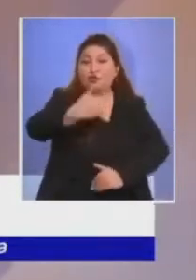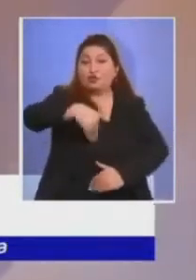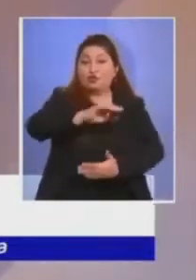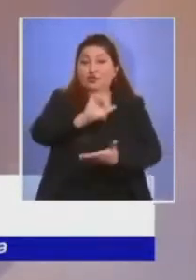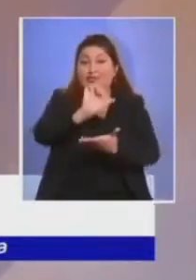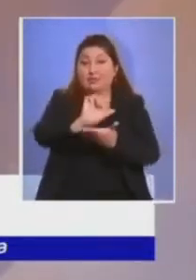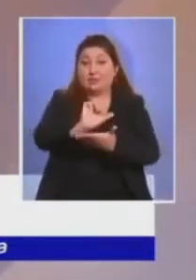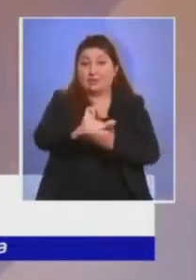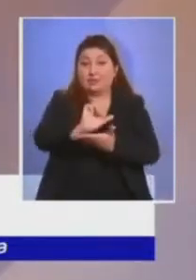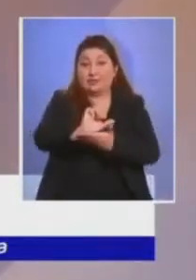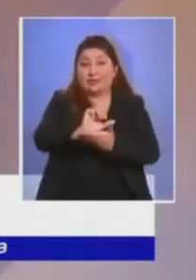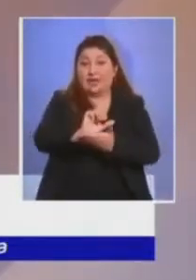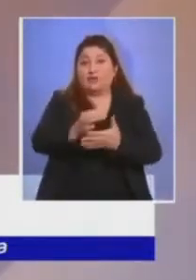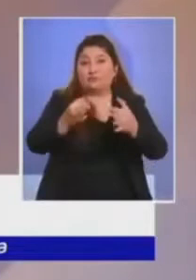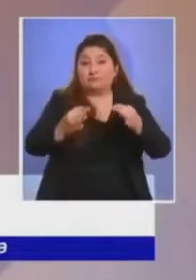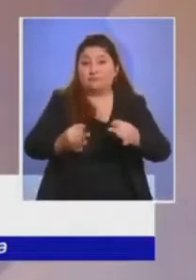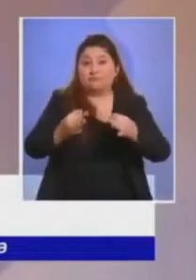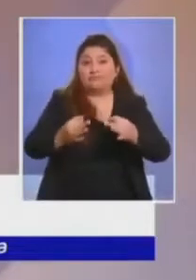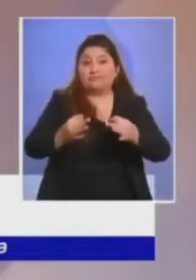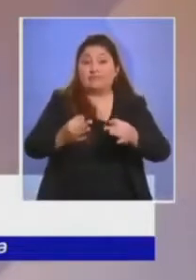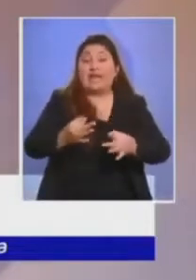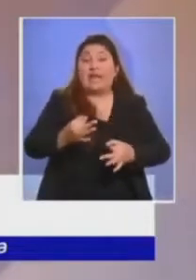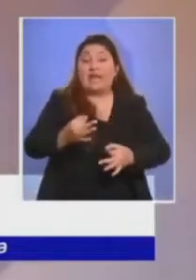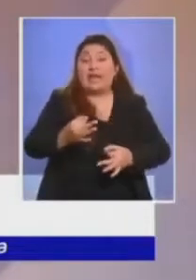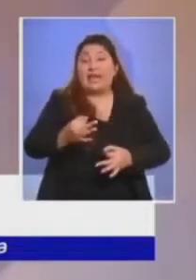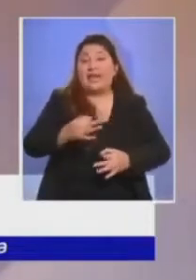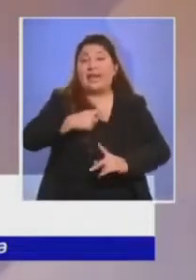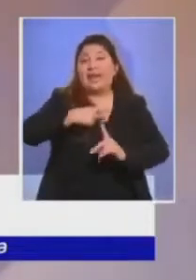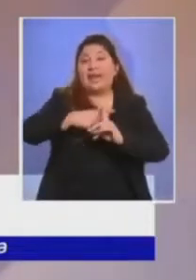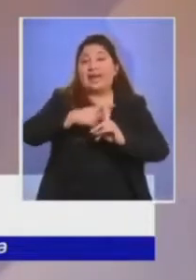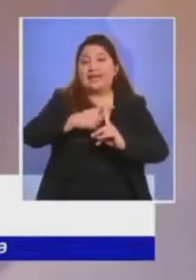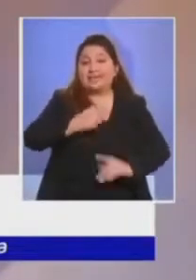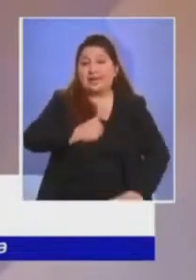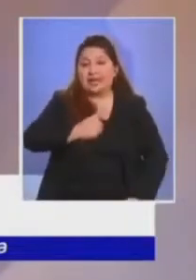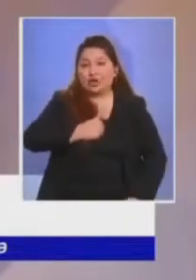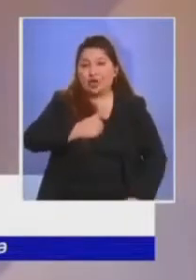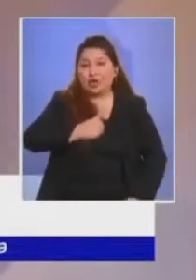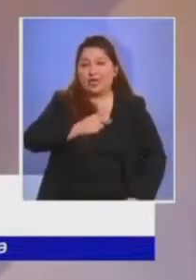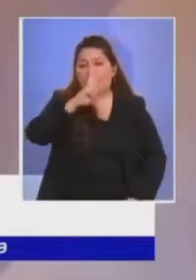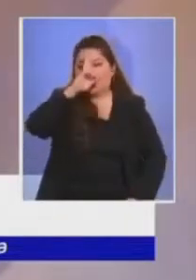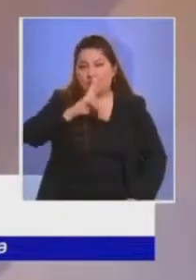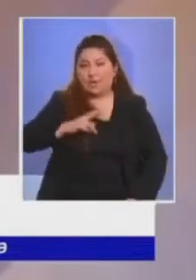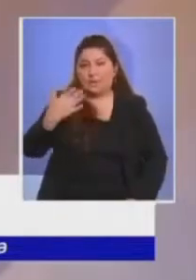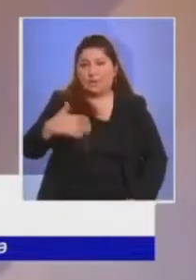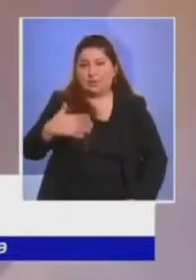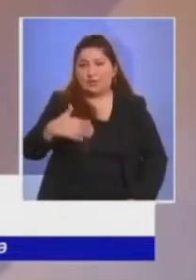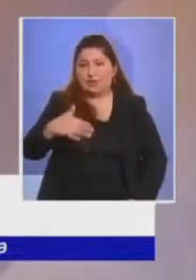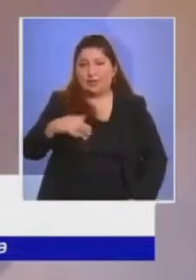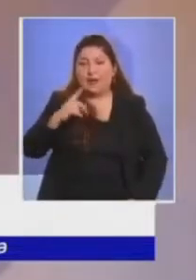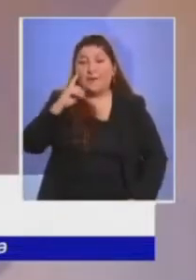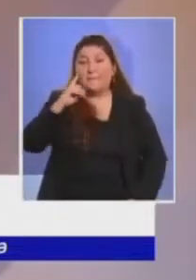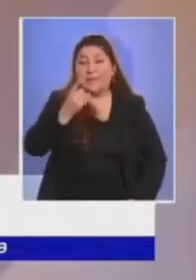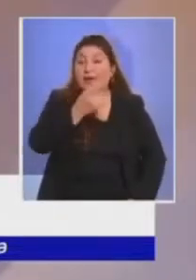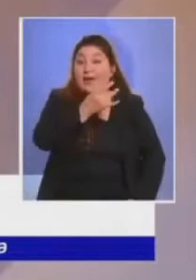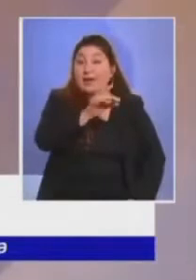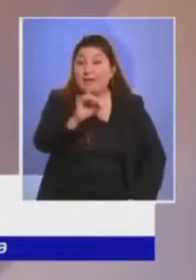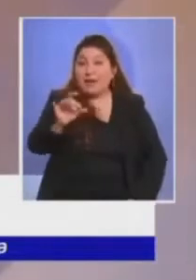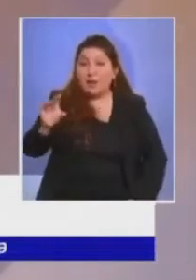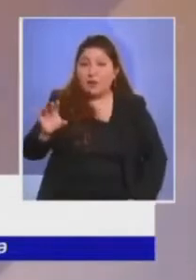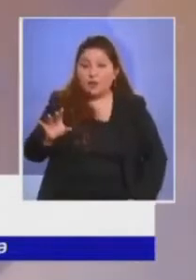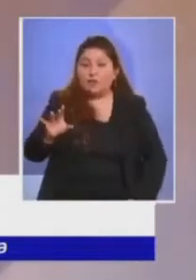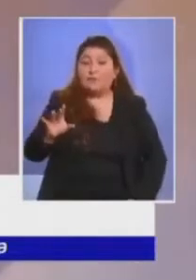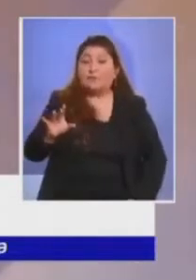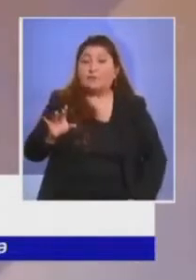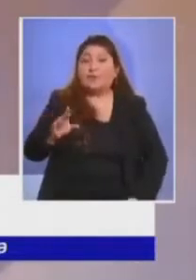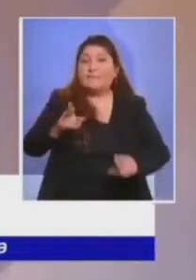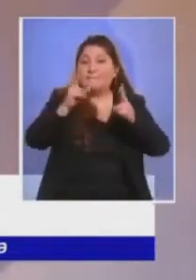oferta privada es fantástica, ayuda a la Iglesia Católica, juega un rol, pero a cada peso público, reglas públicas. Por ejemplo,